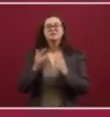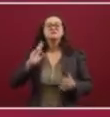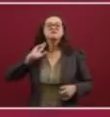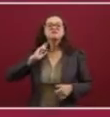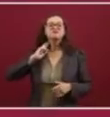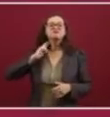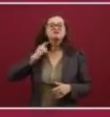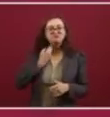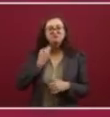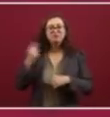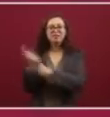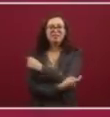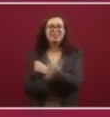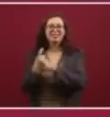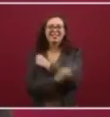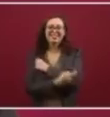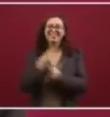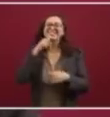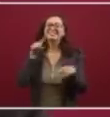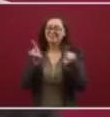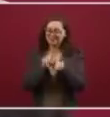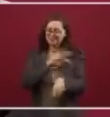participan.